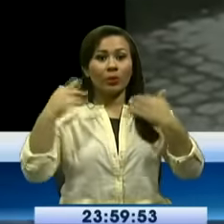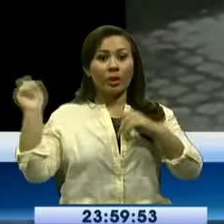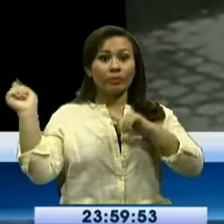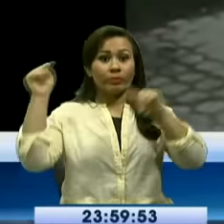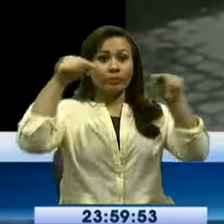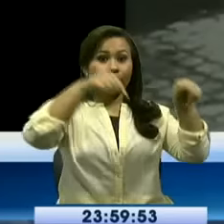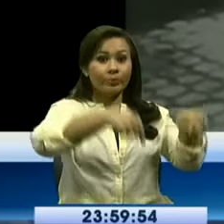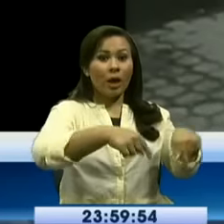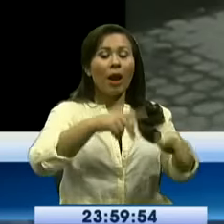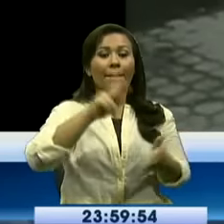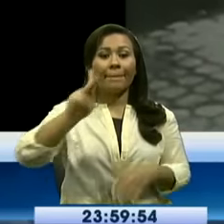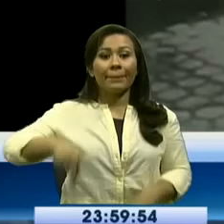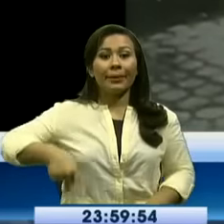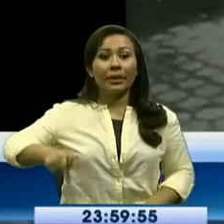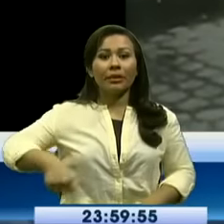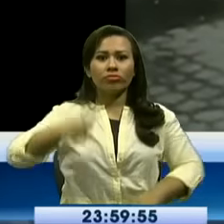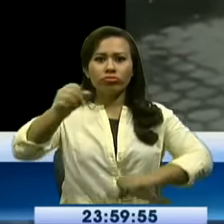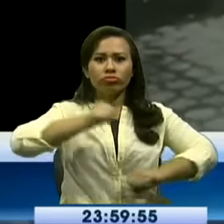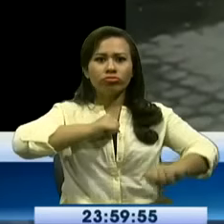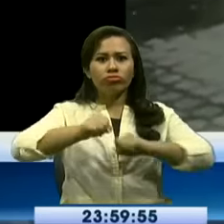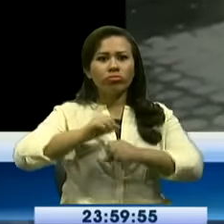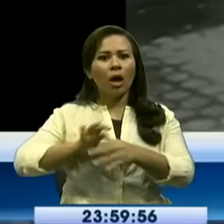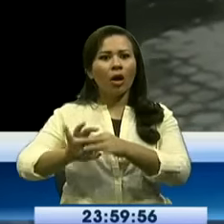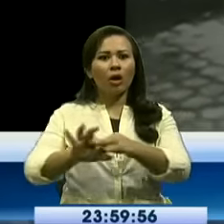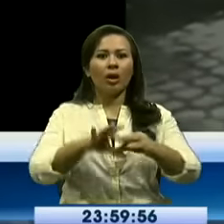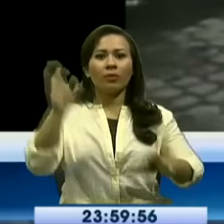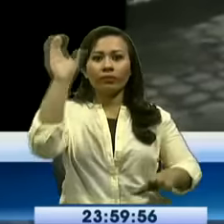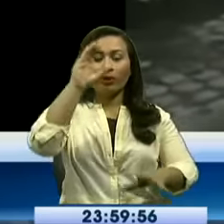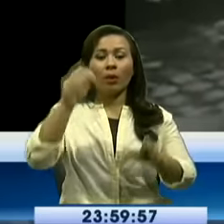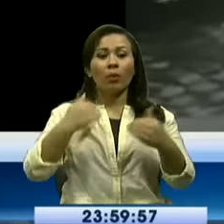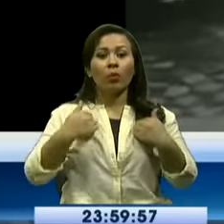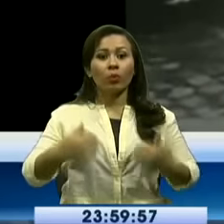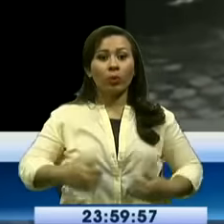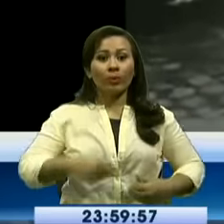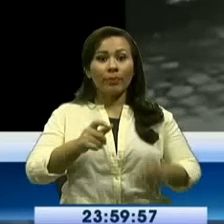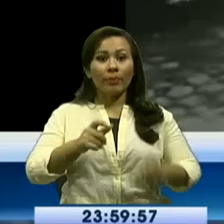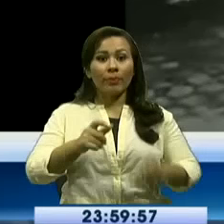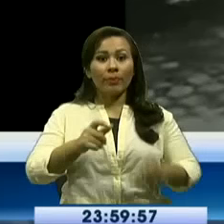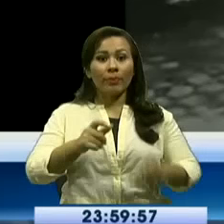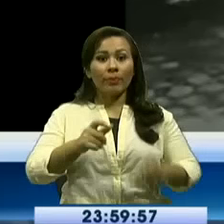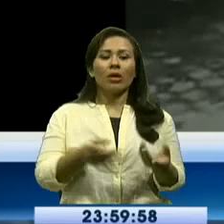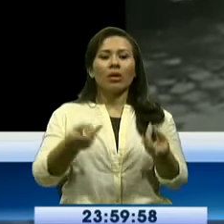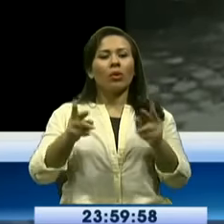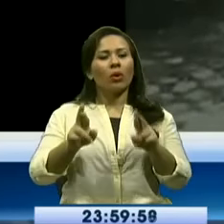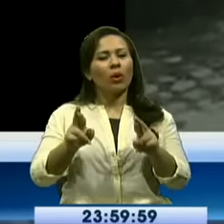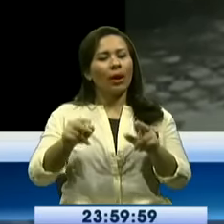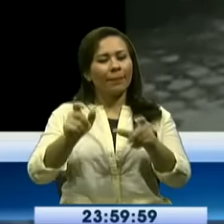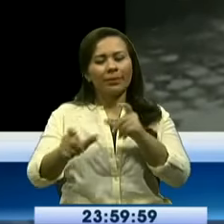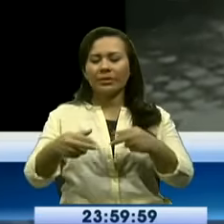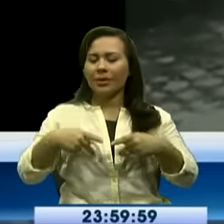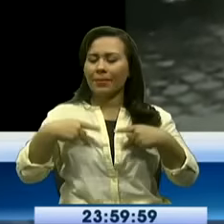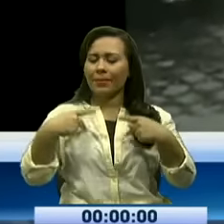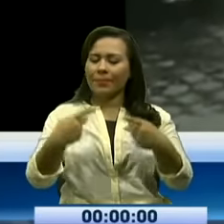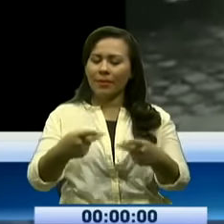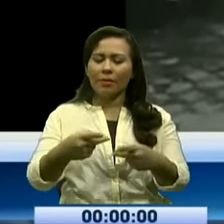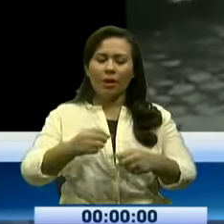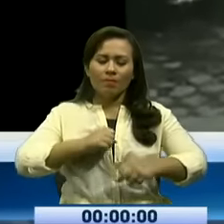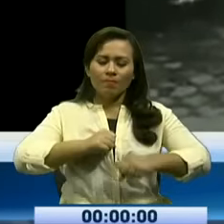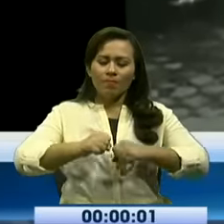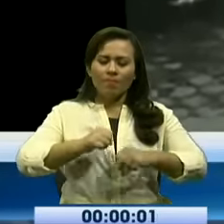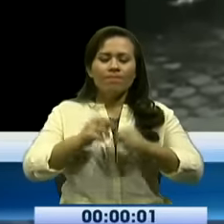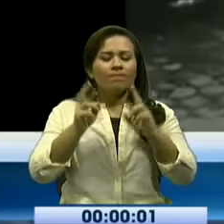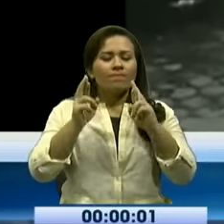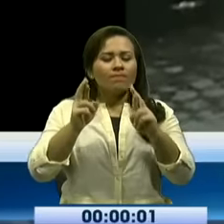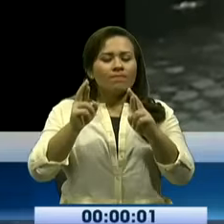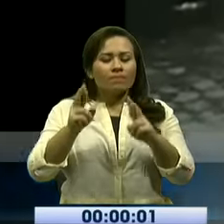para colaborar con las tareas de búsqueda de cuerpos, y si es posible, con personas que estén vivas o hayan